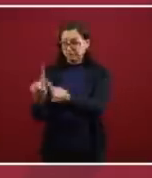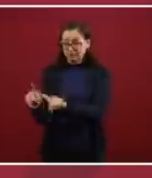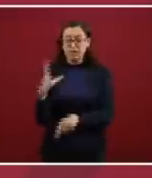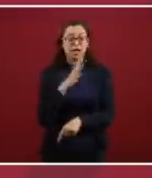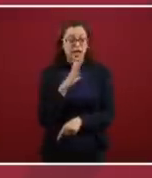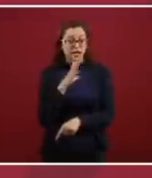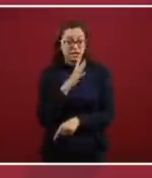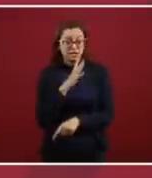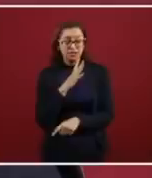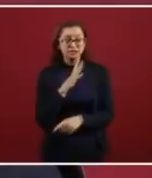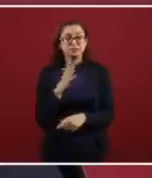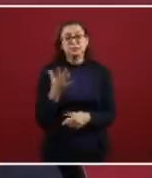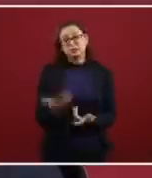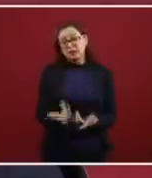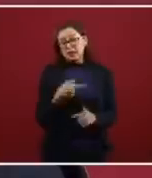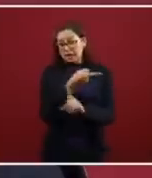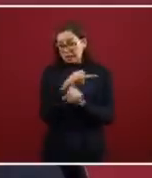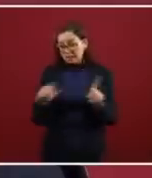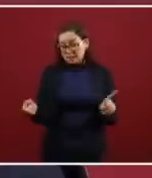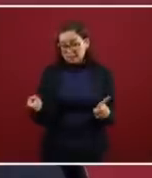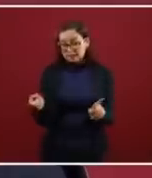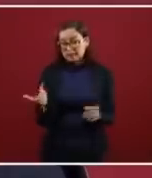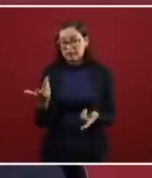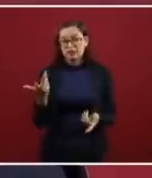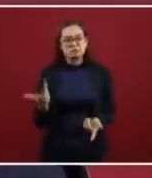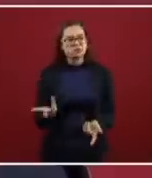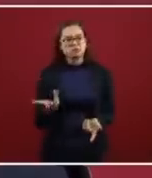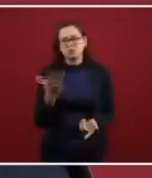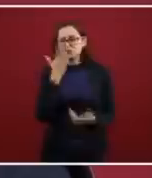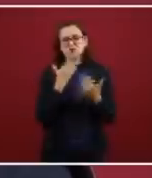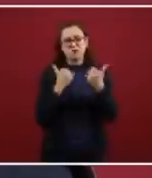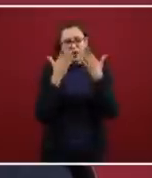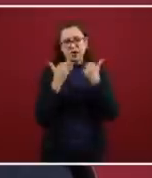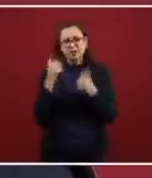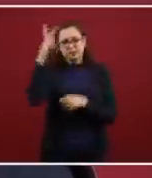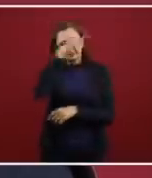como en la mitad no tienen psicólogo